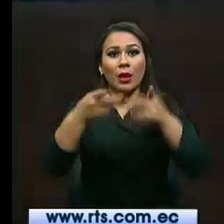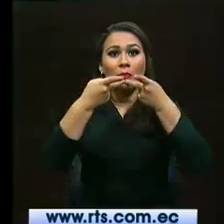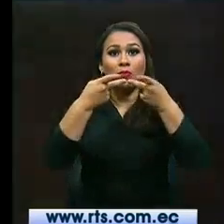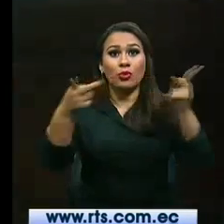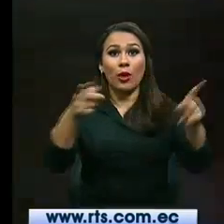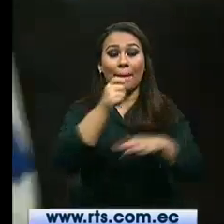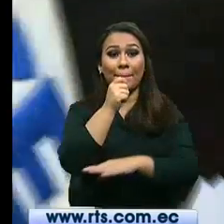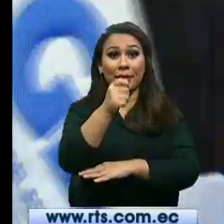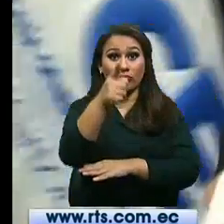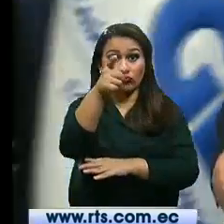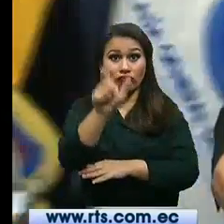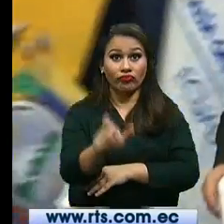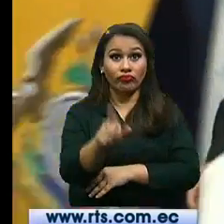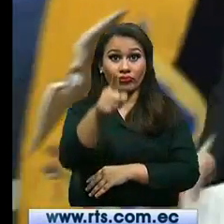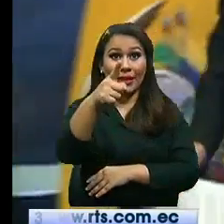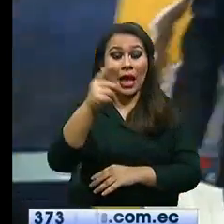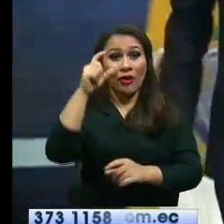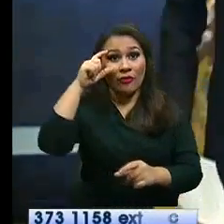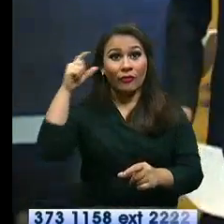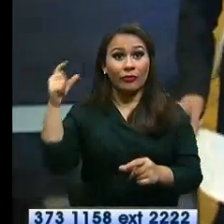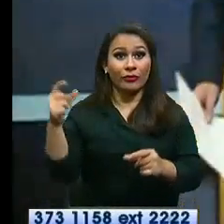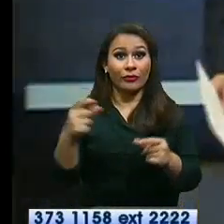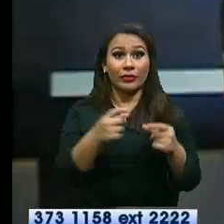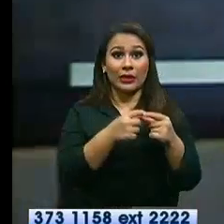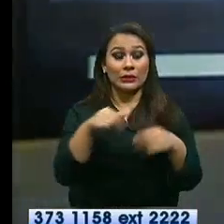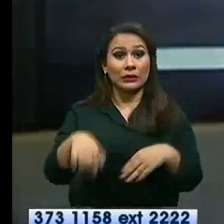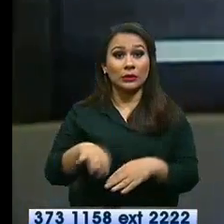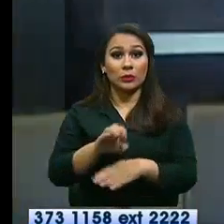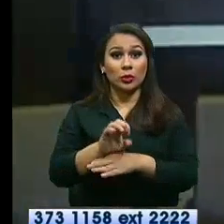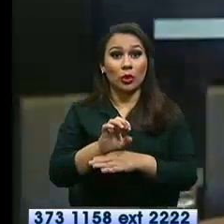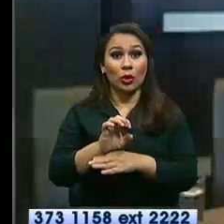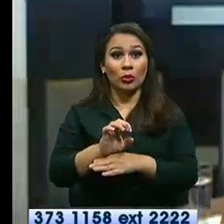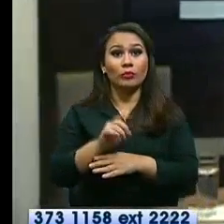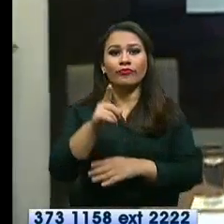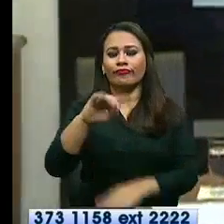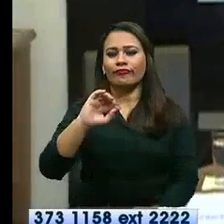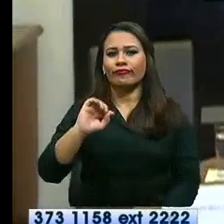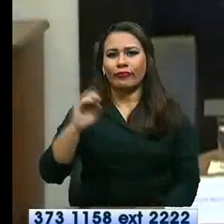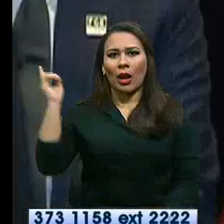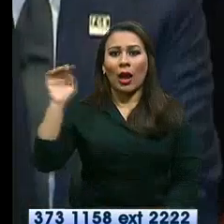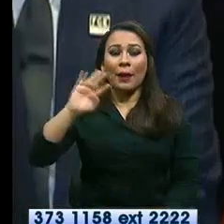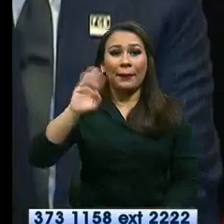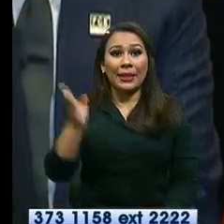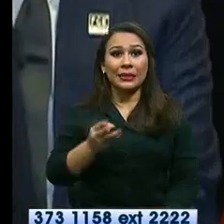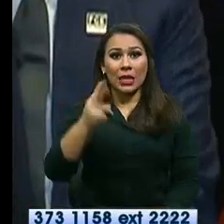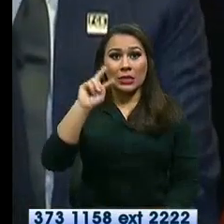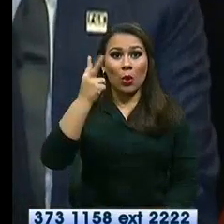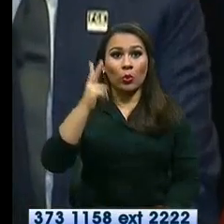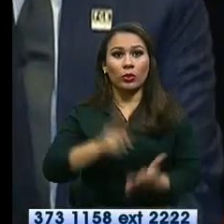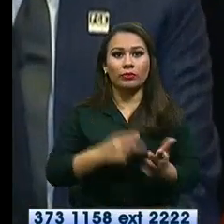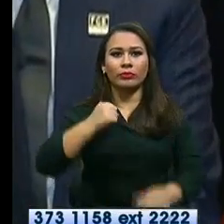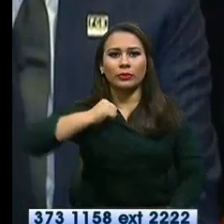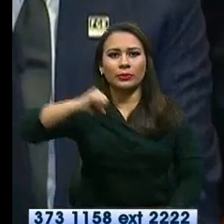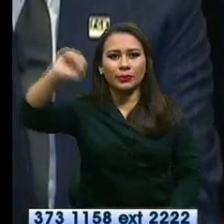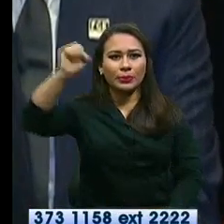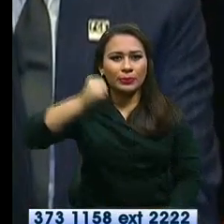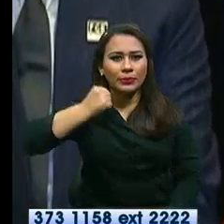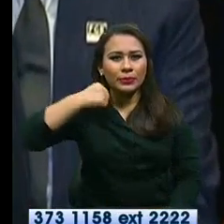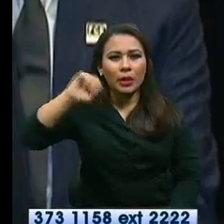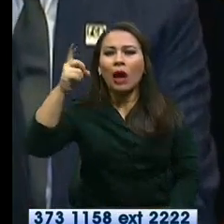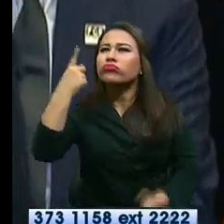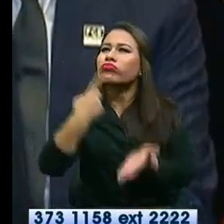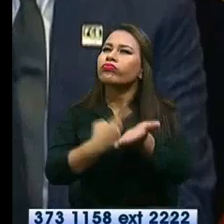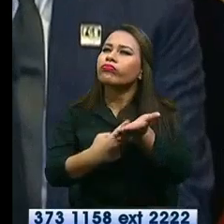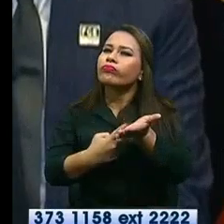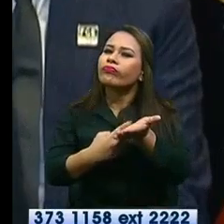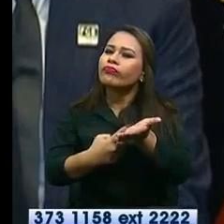de prensa el fiscal general del Estado, Carlos Baca Mancheno, a su regreso del segundo viaje a Brasil. Informó que tras las reuniones y diligencias mantenidas en